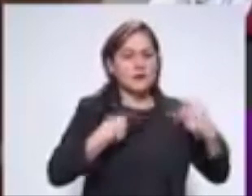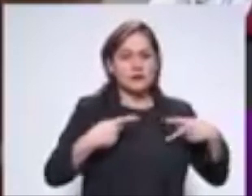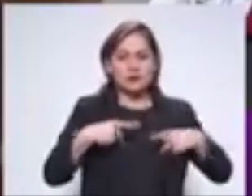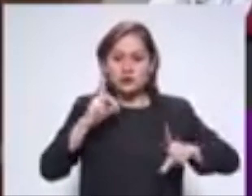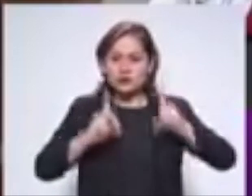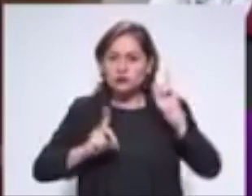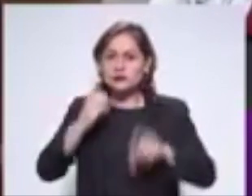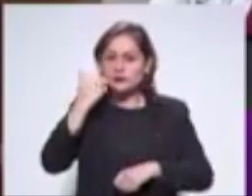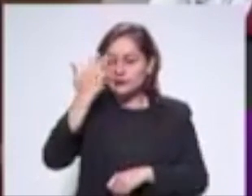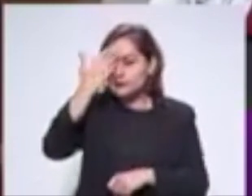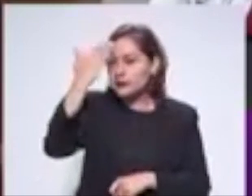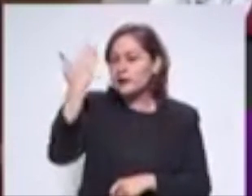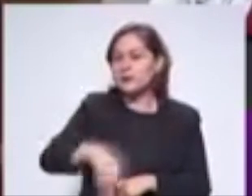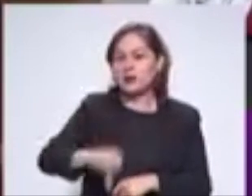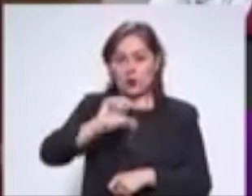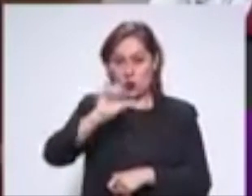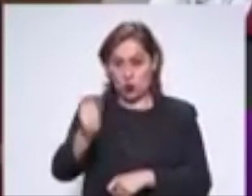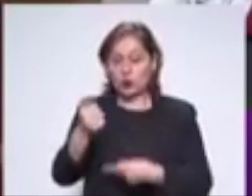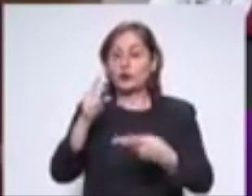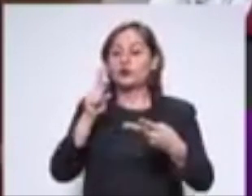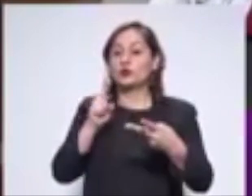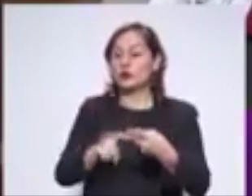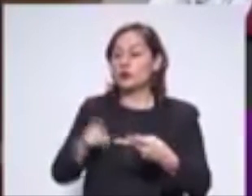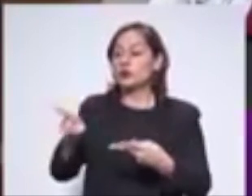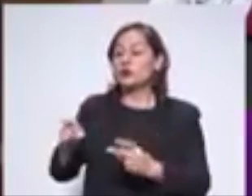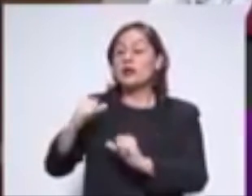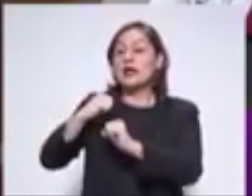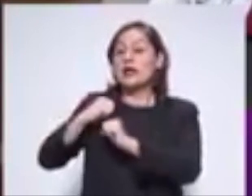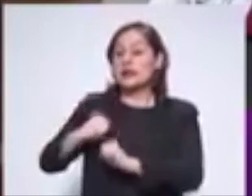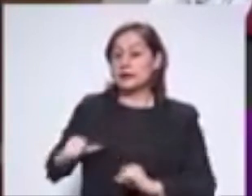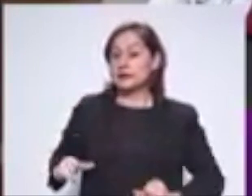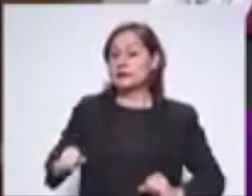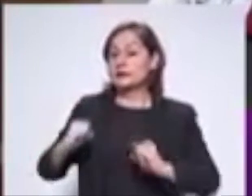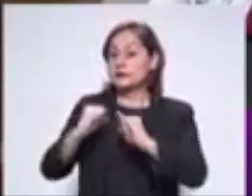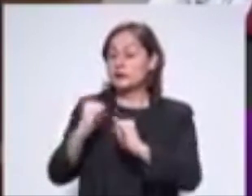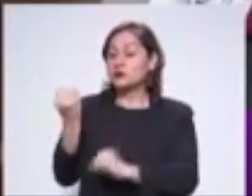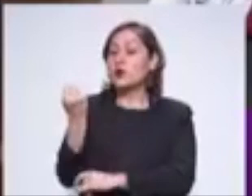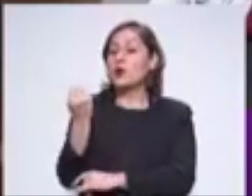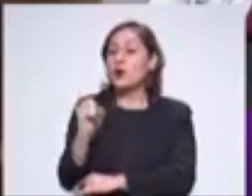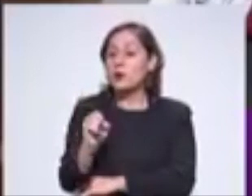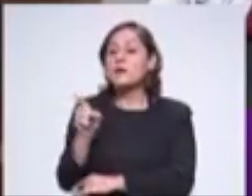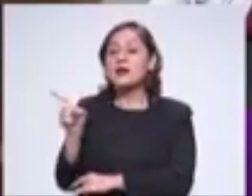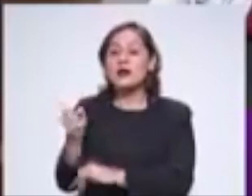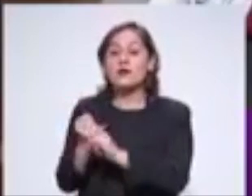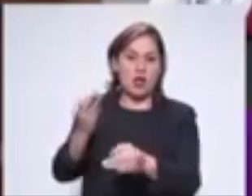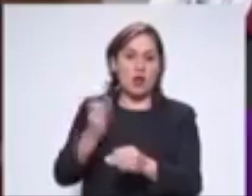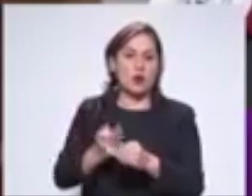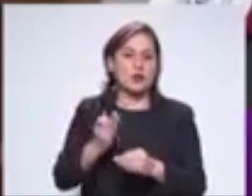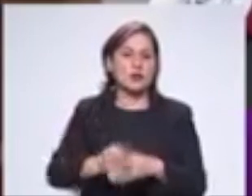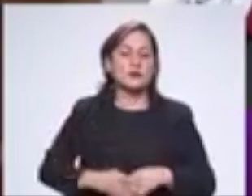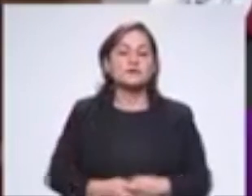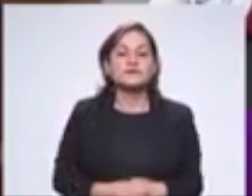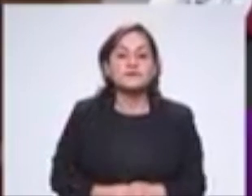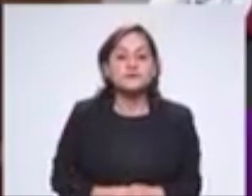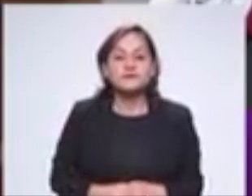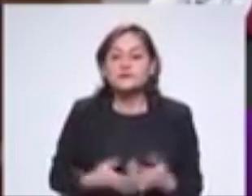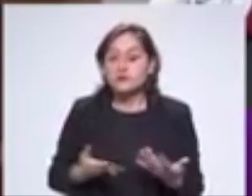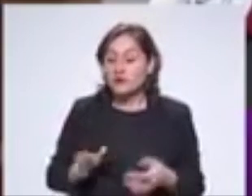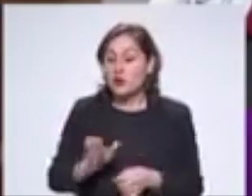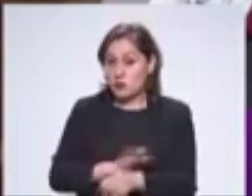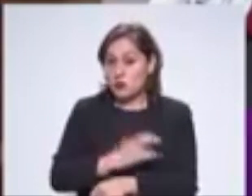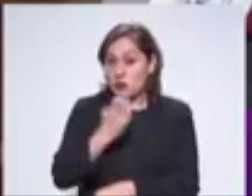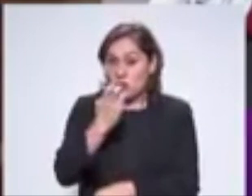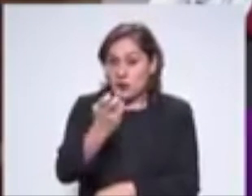de los sujetos obligados a las y los mexicanos abonará en la recuperación de la confianza. Por lo anterior, es que me